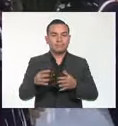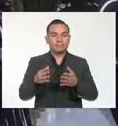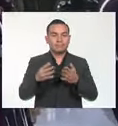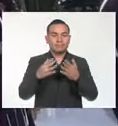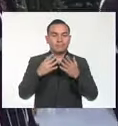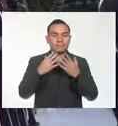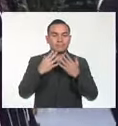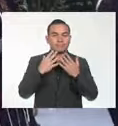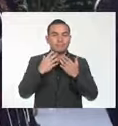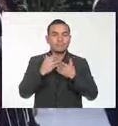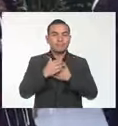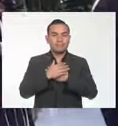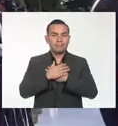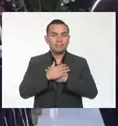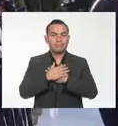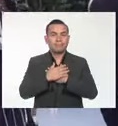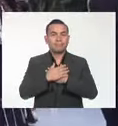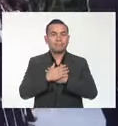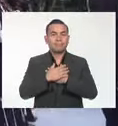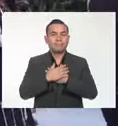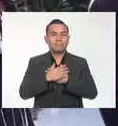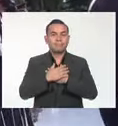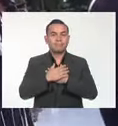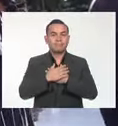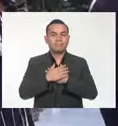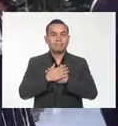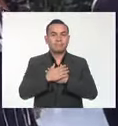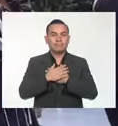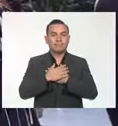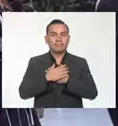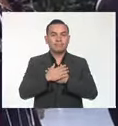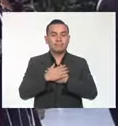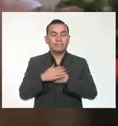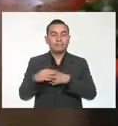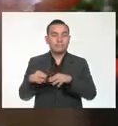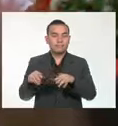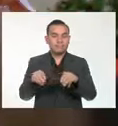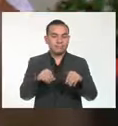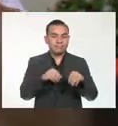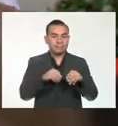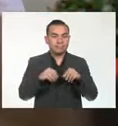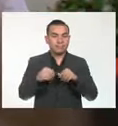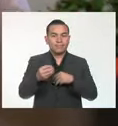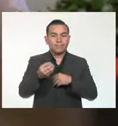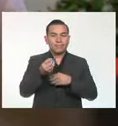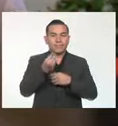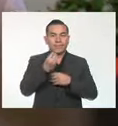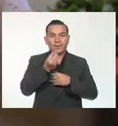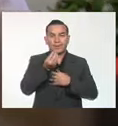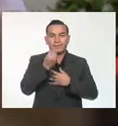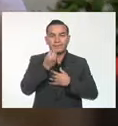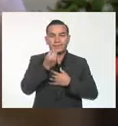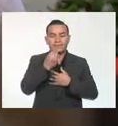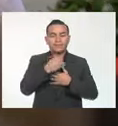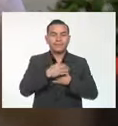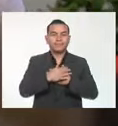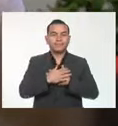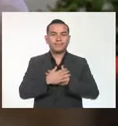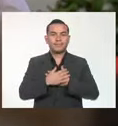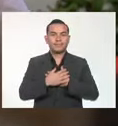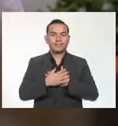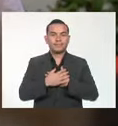que respiramos. Eres el aire que respiramos. La tierra que nos sustenta.